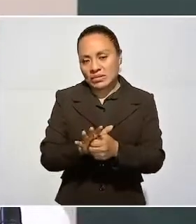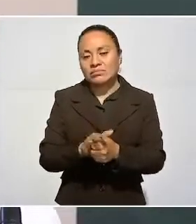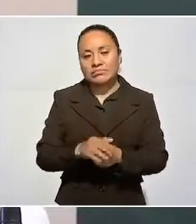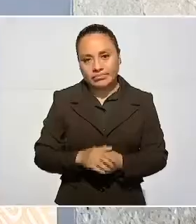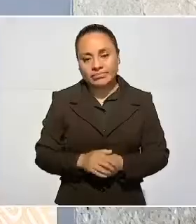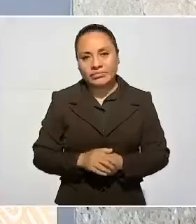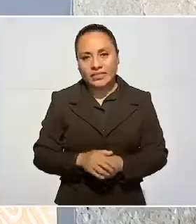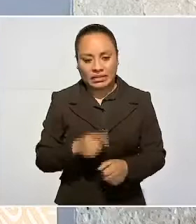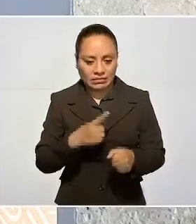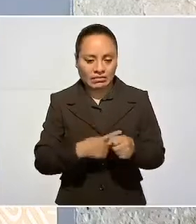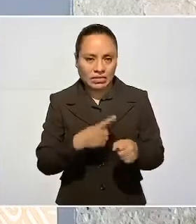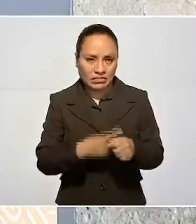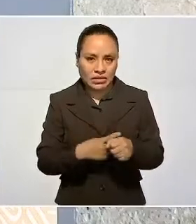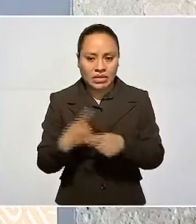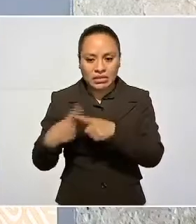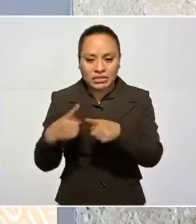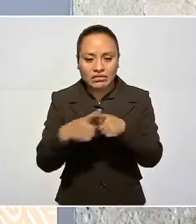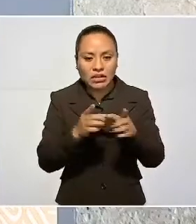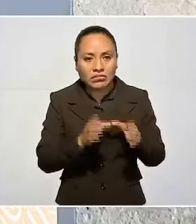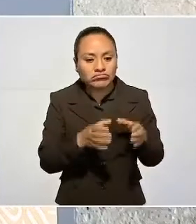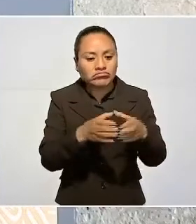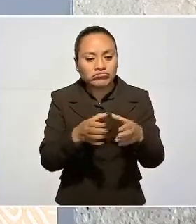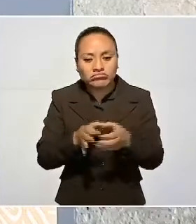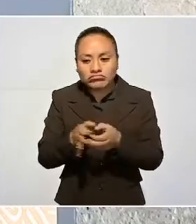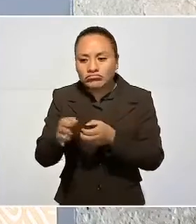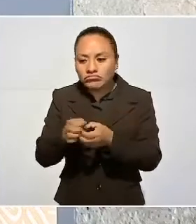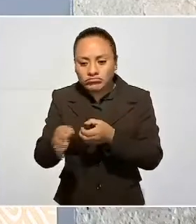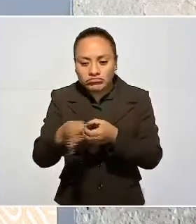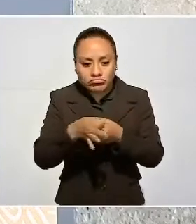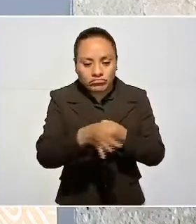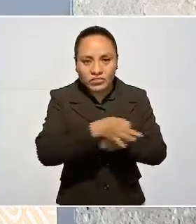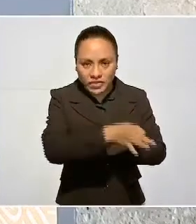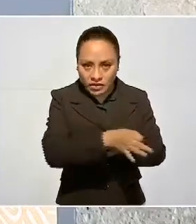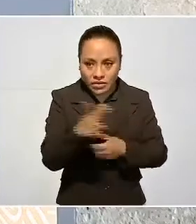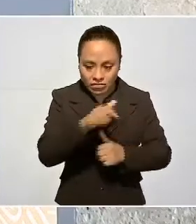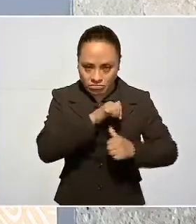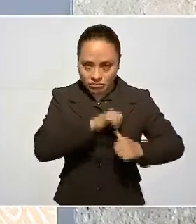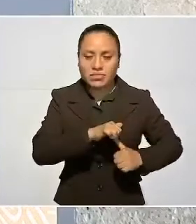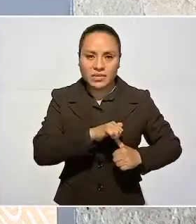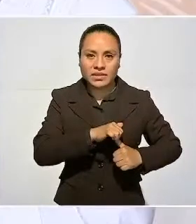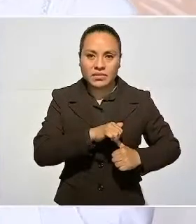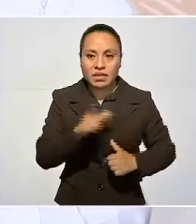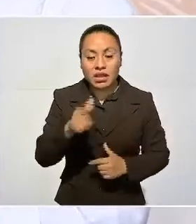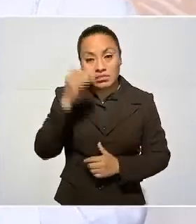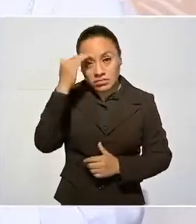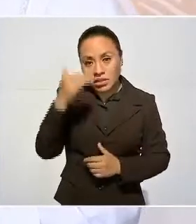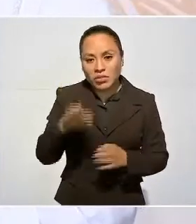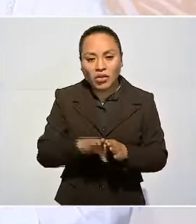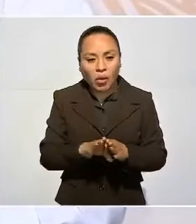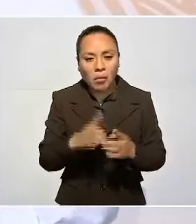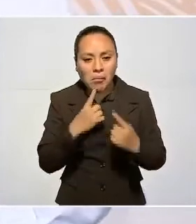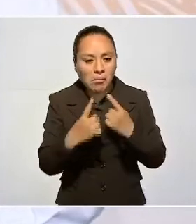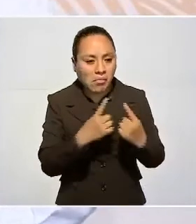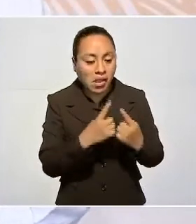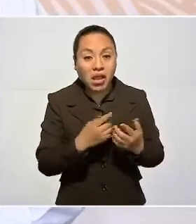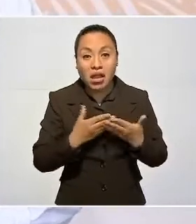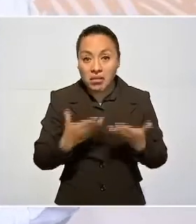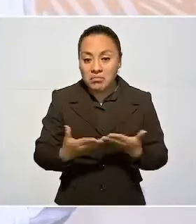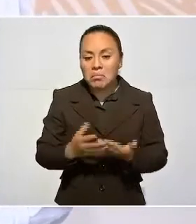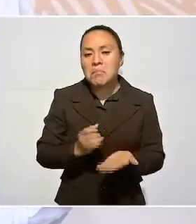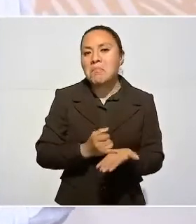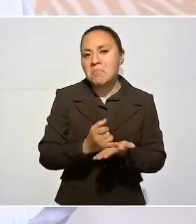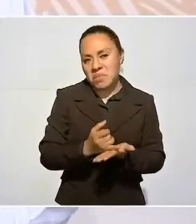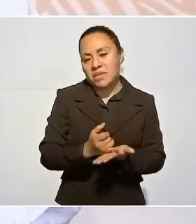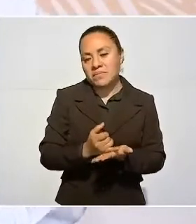COVID-19 en sus jurisdicciones comunales. Gracias a esta decisión, a la fecha, señor